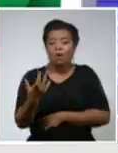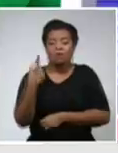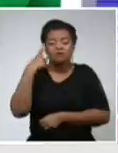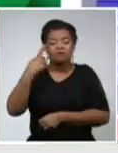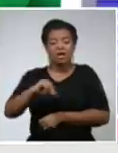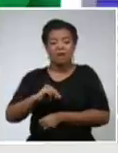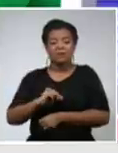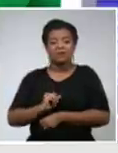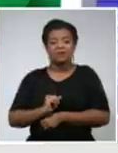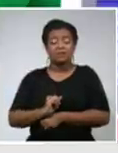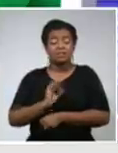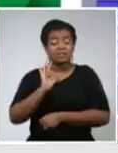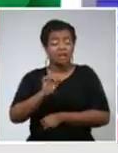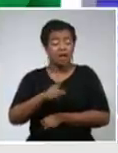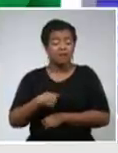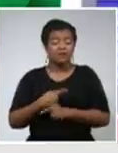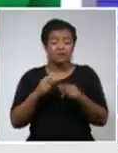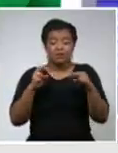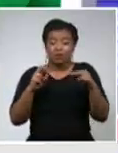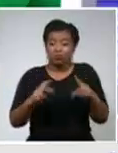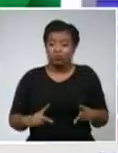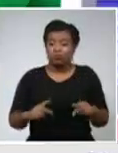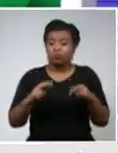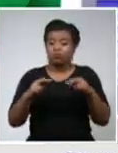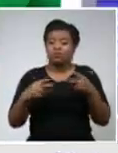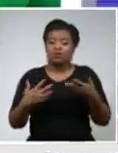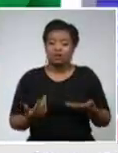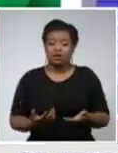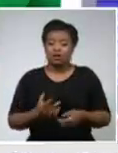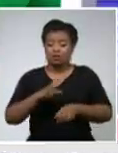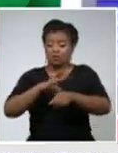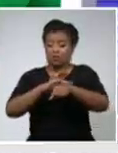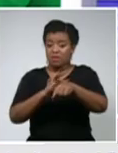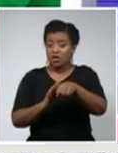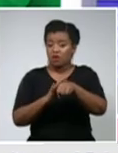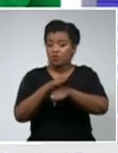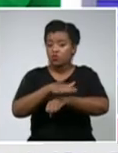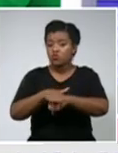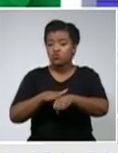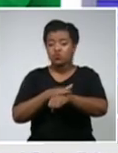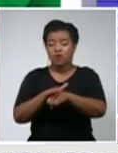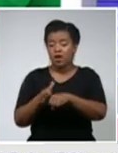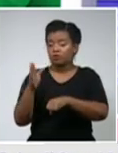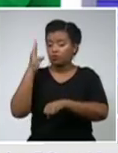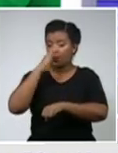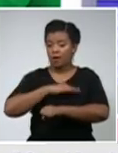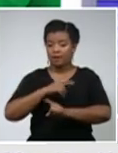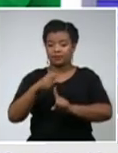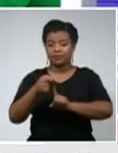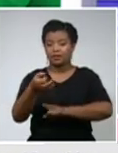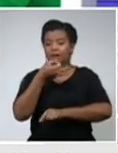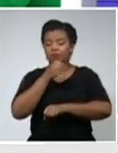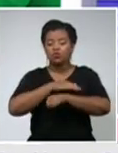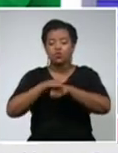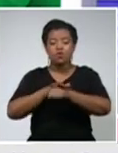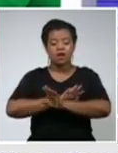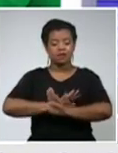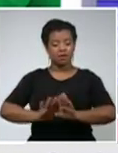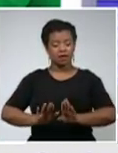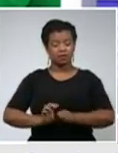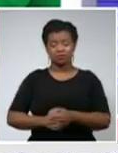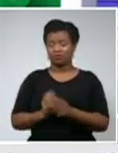siempre reiteramos, que todavía es una enfermedad que no tiene cura, no hay ningún tratamiento que la cure. Se